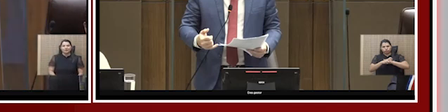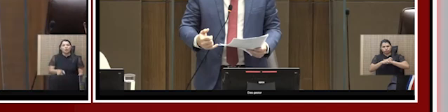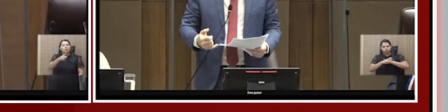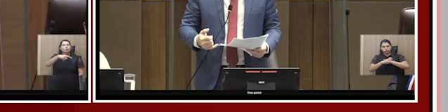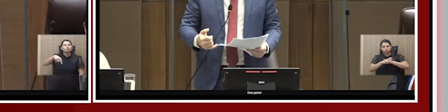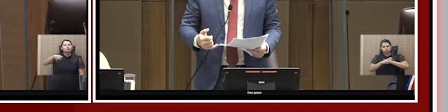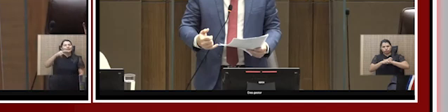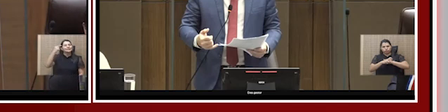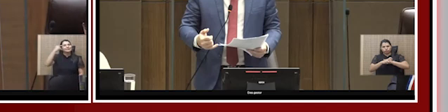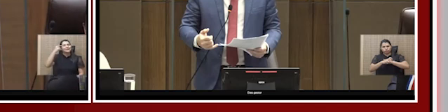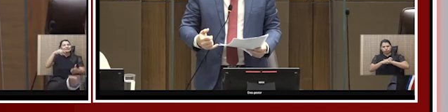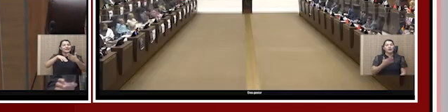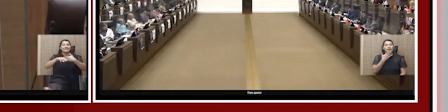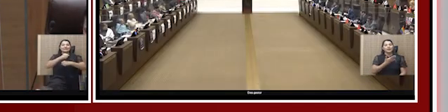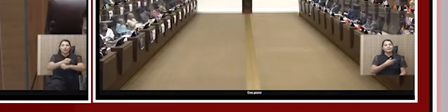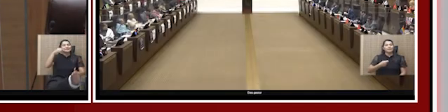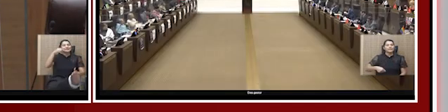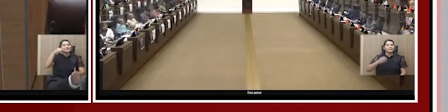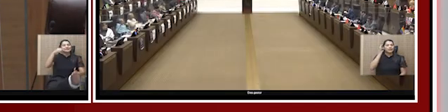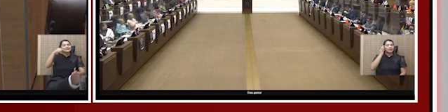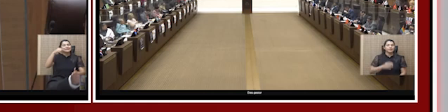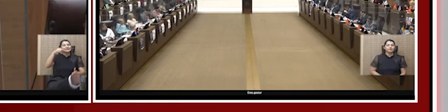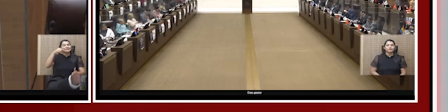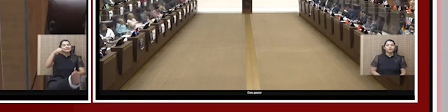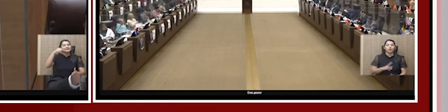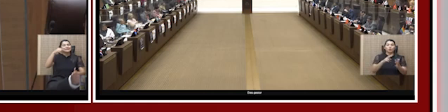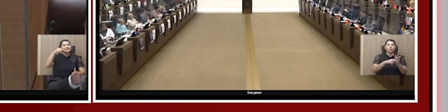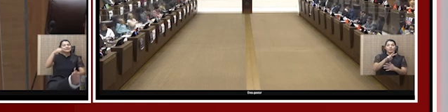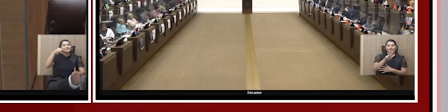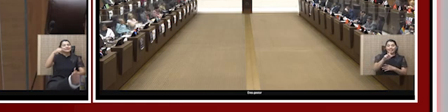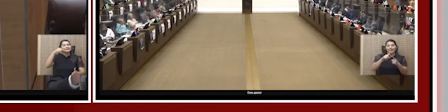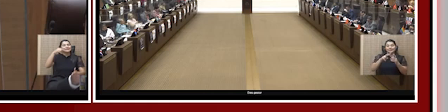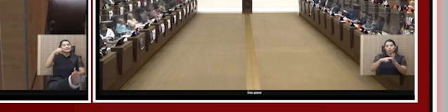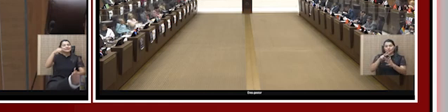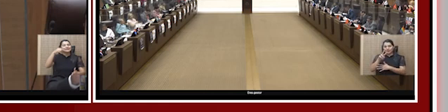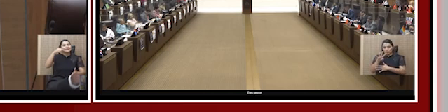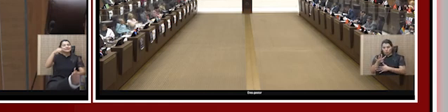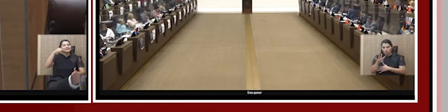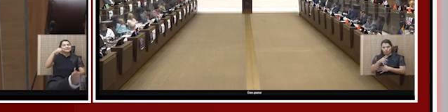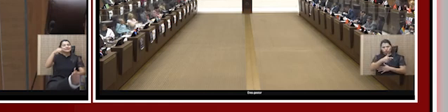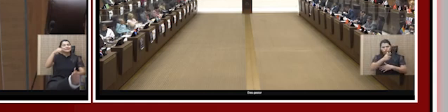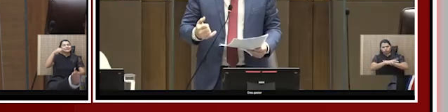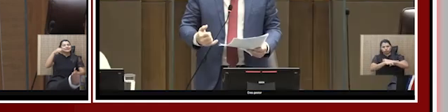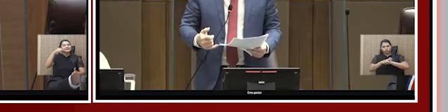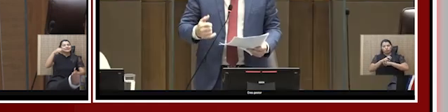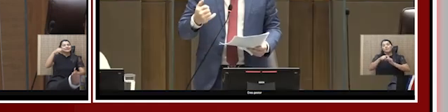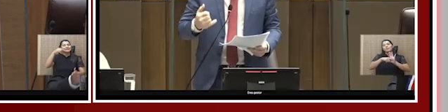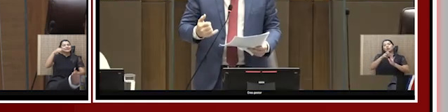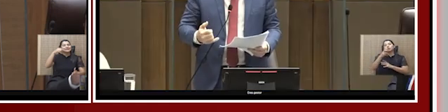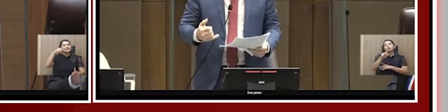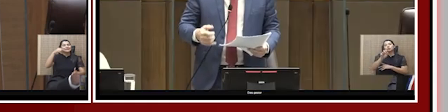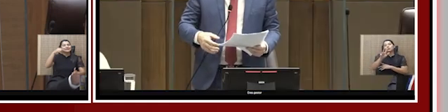pensemos en la seguridad del país. De 2023 a 2024, asaltos, un menos